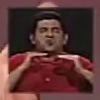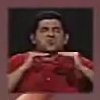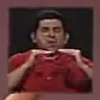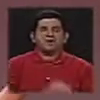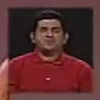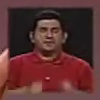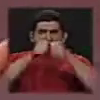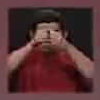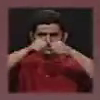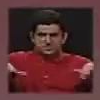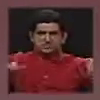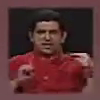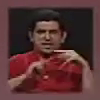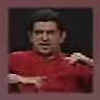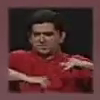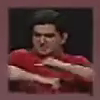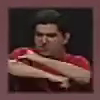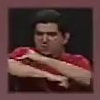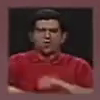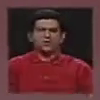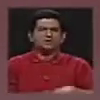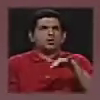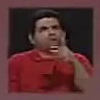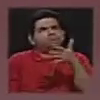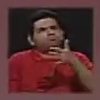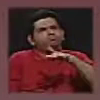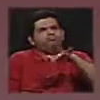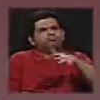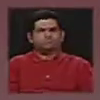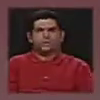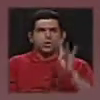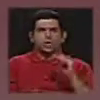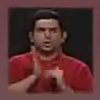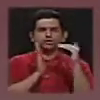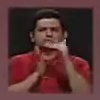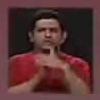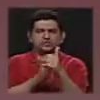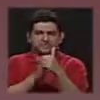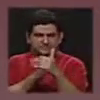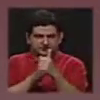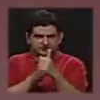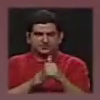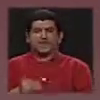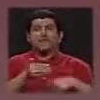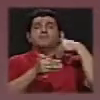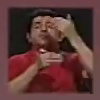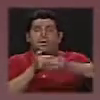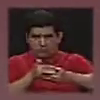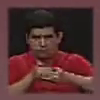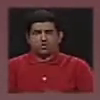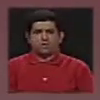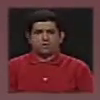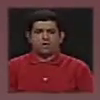la Sabana al aeropuerto con aproximadamente 8 millones de dólares, y después